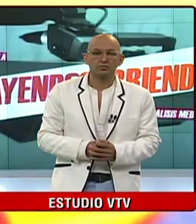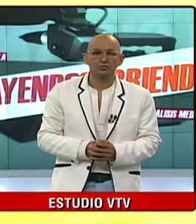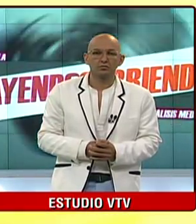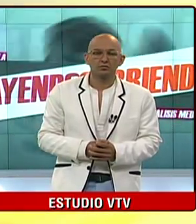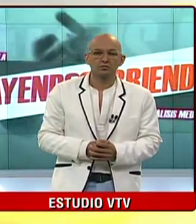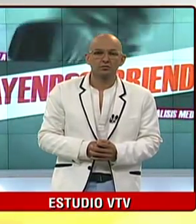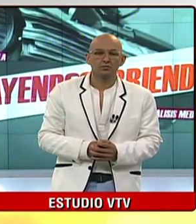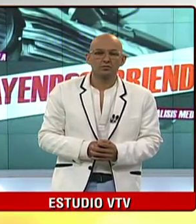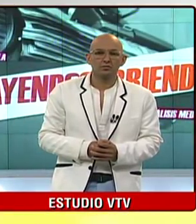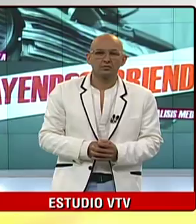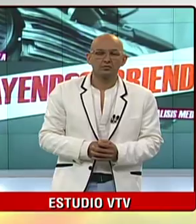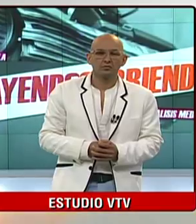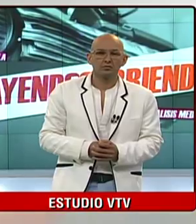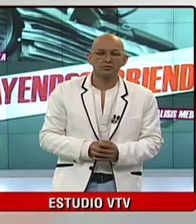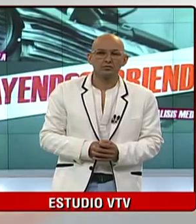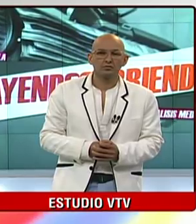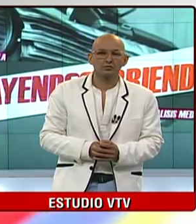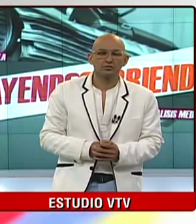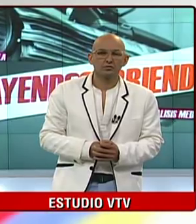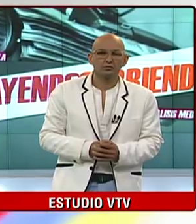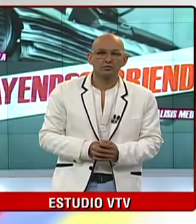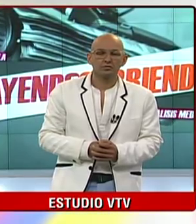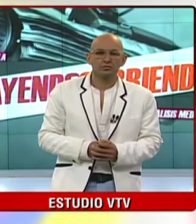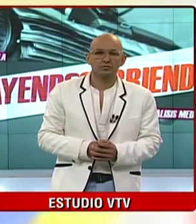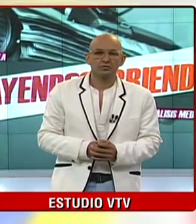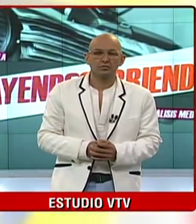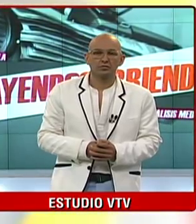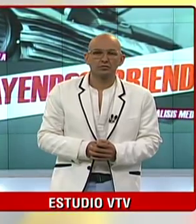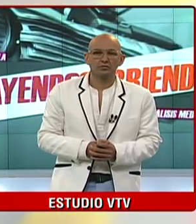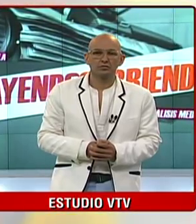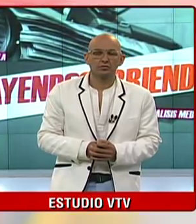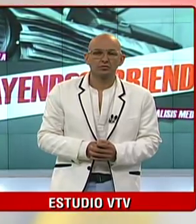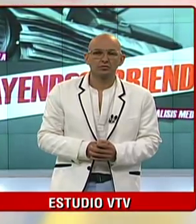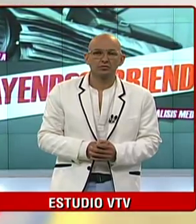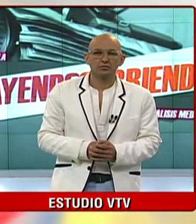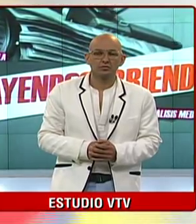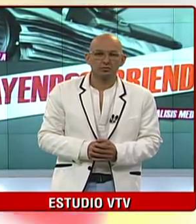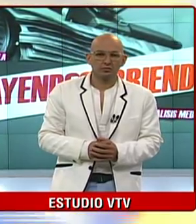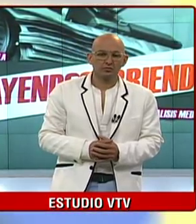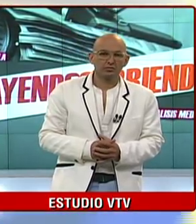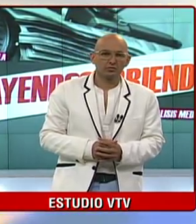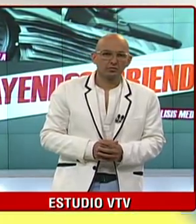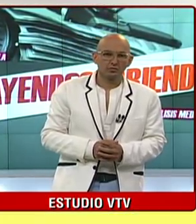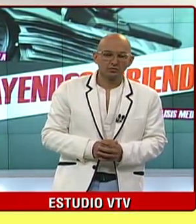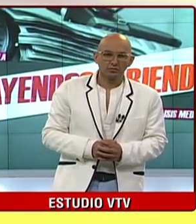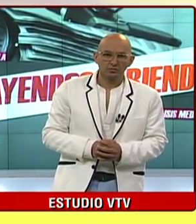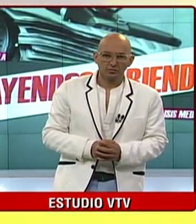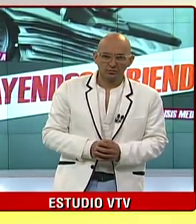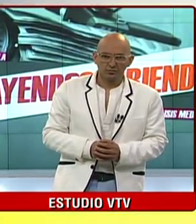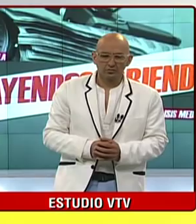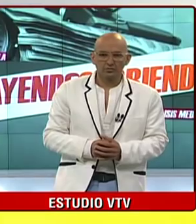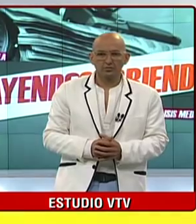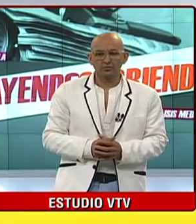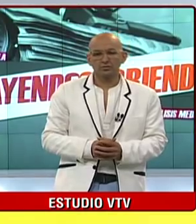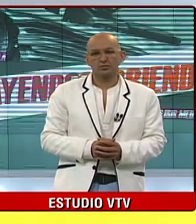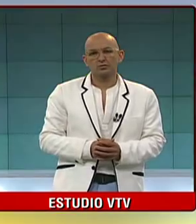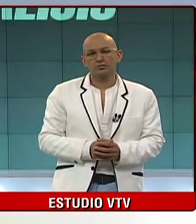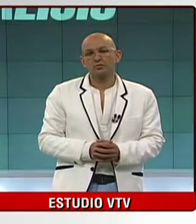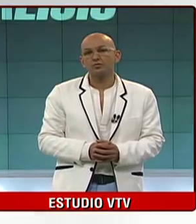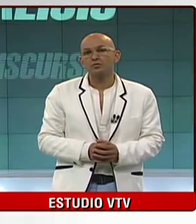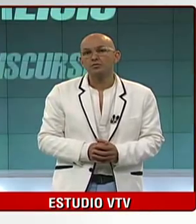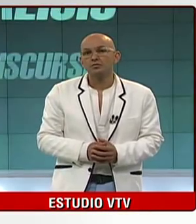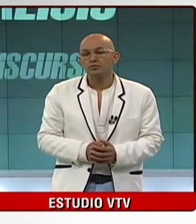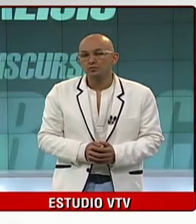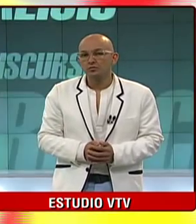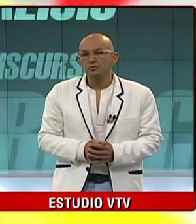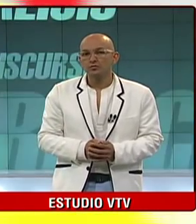Nosotros y nosotras somos los más interesados y las más interesadas